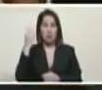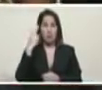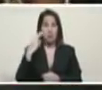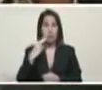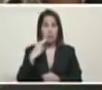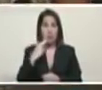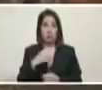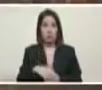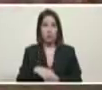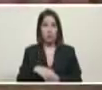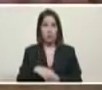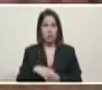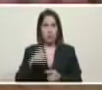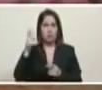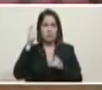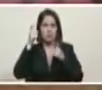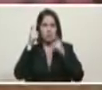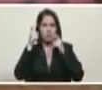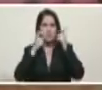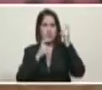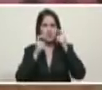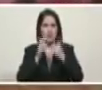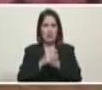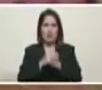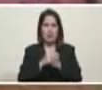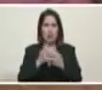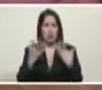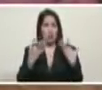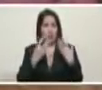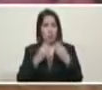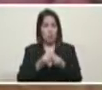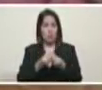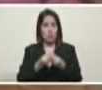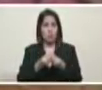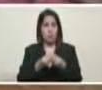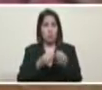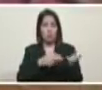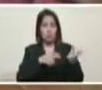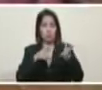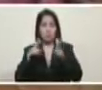bolivarianos, chavistas, que con sus armas en la mano fueron masacrados.